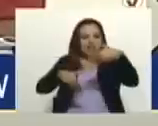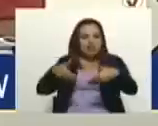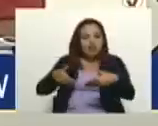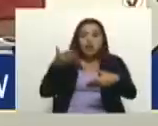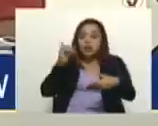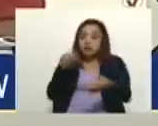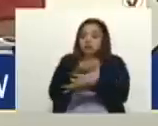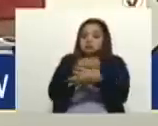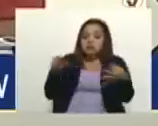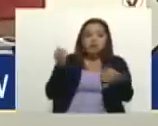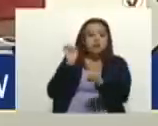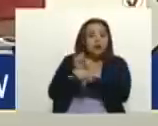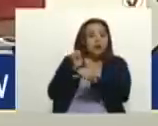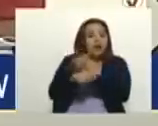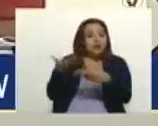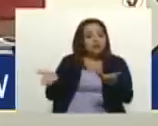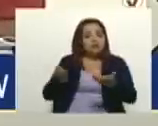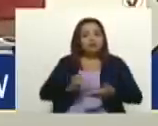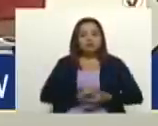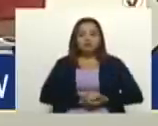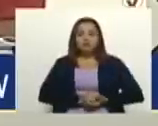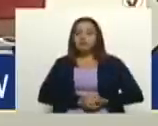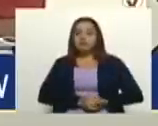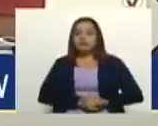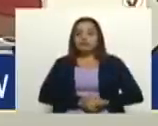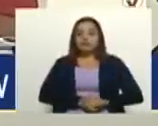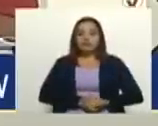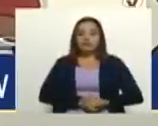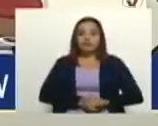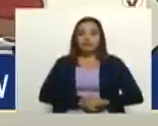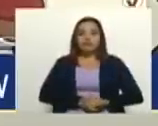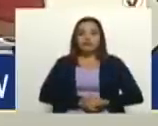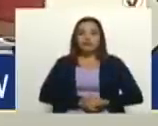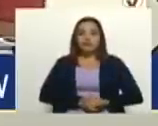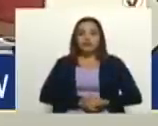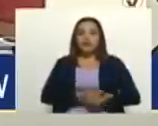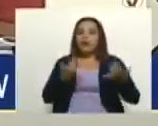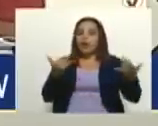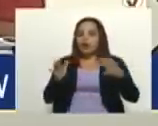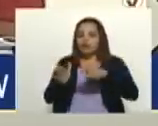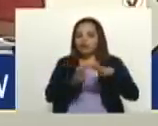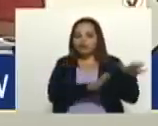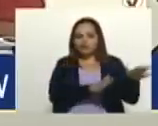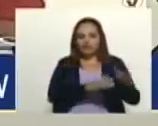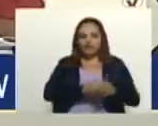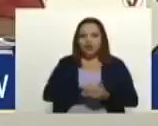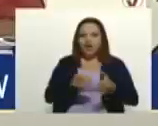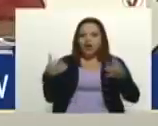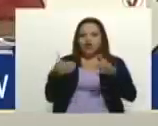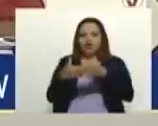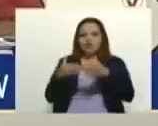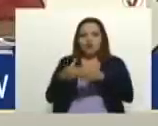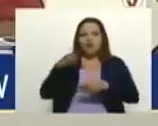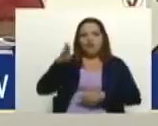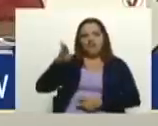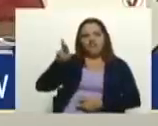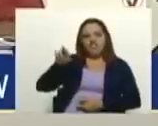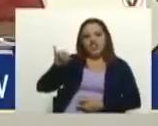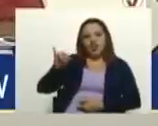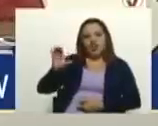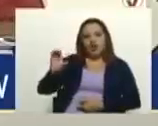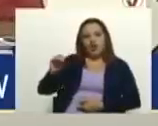muy bien funciona. Con respecto a las bricomiles, bueno, el presidente, ayer vimos a la